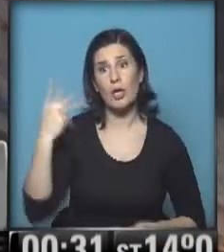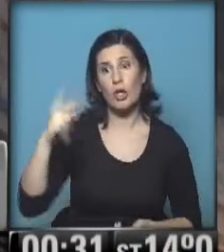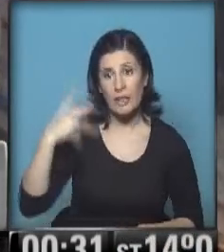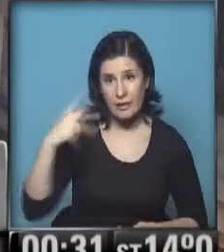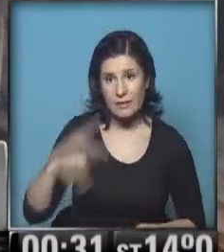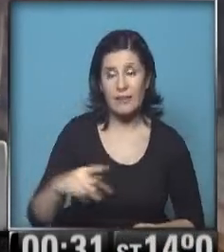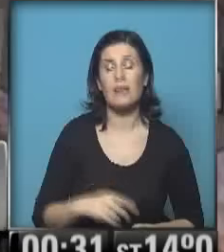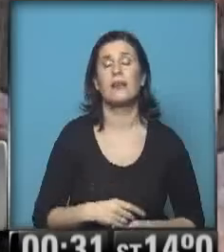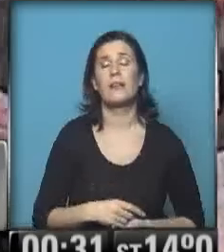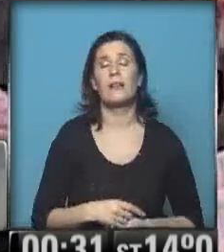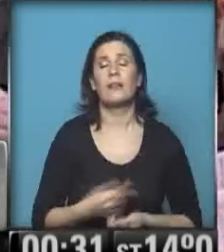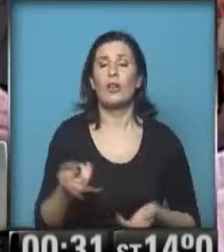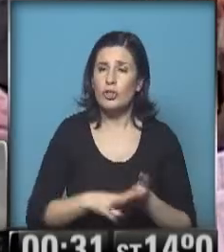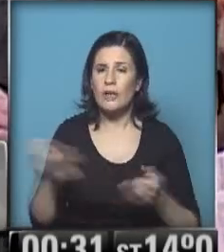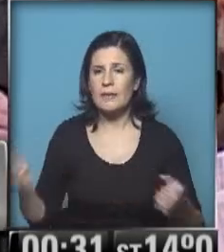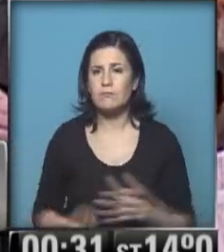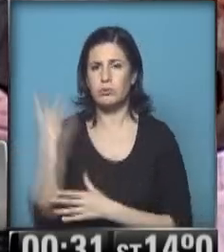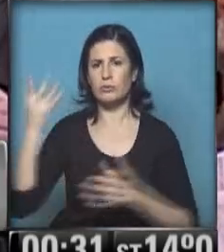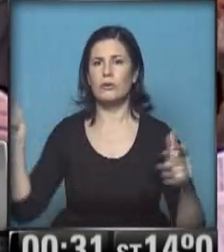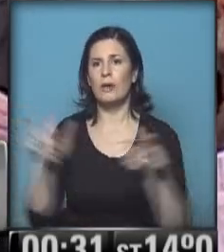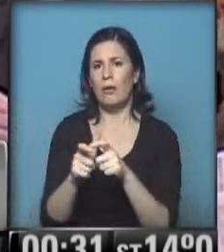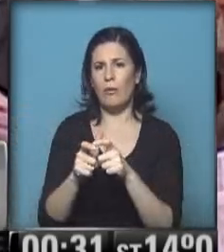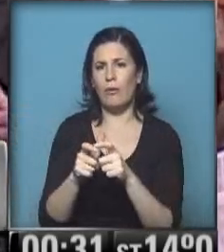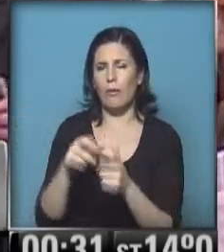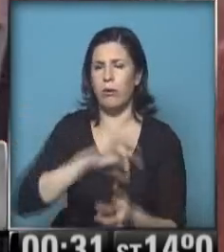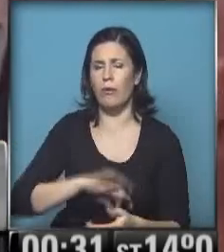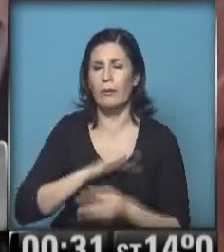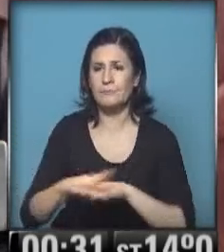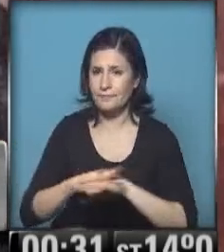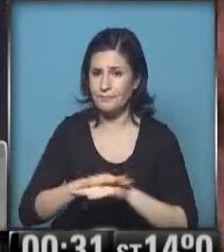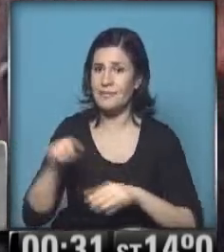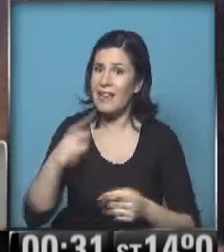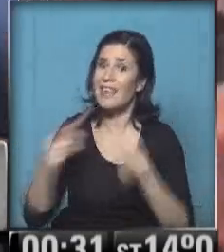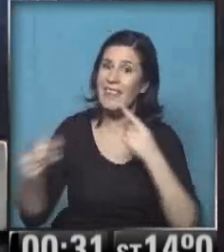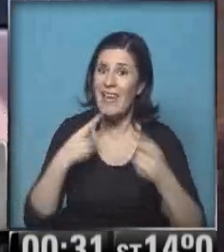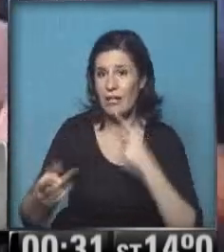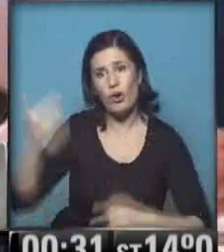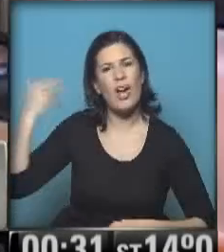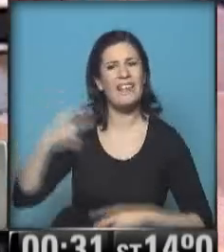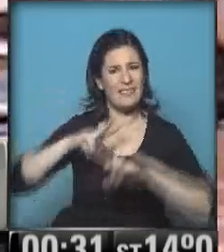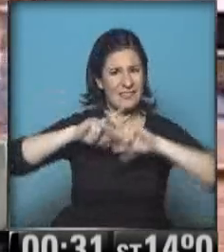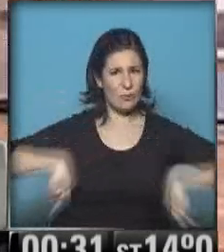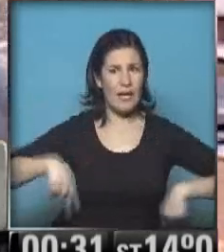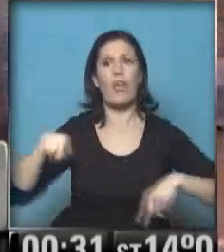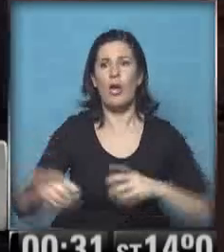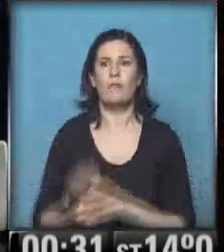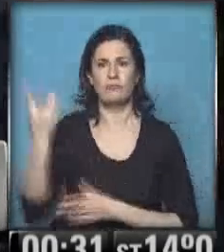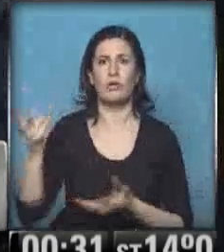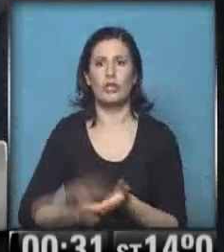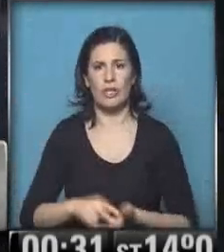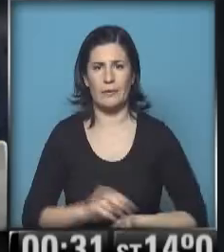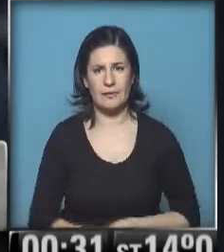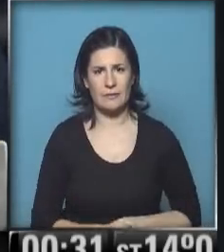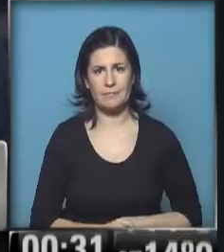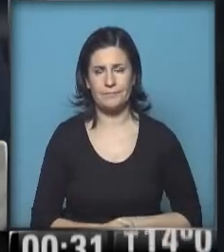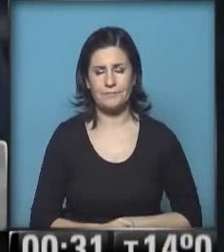Kirchner reabrió el Consejo del Salario, un espacio de diálogo eliminado por las políticas neoliberales. En